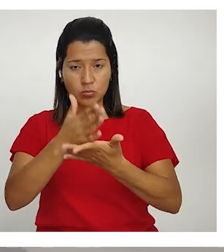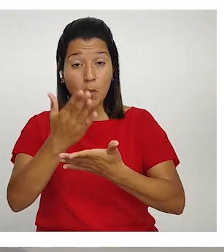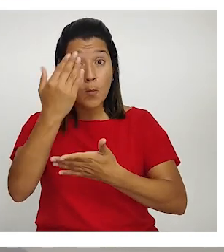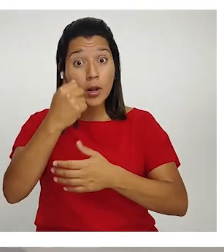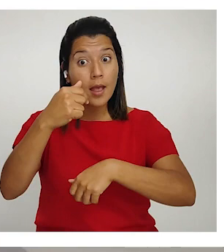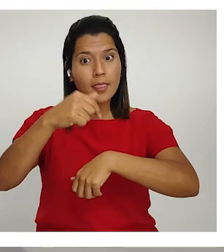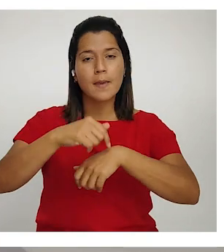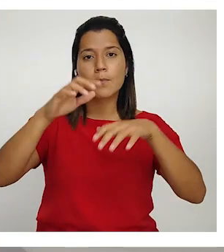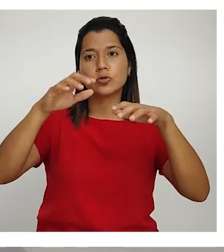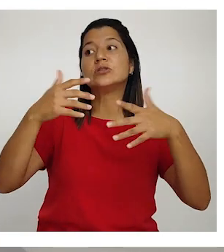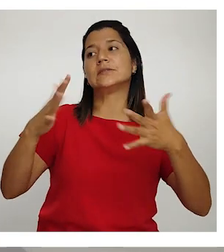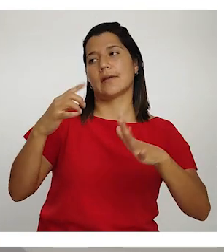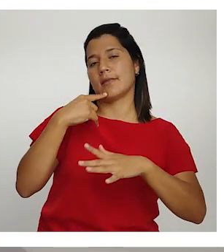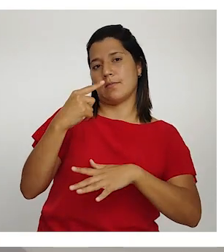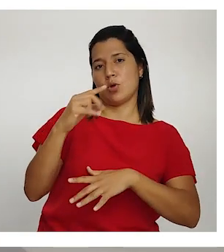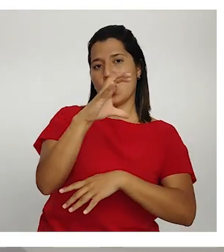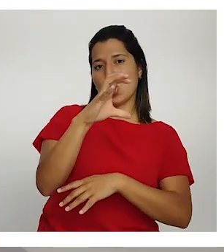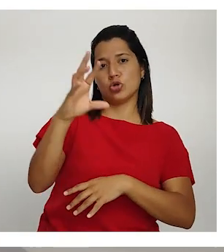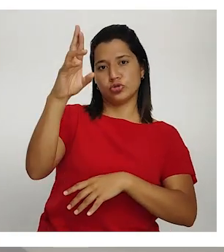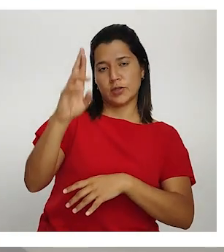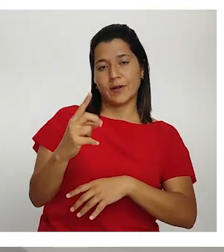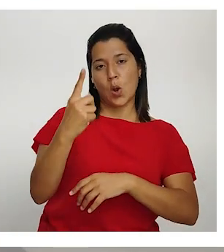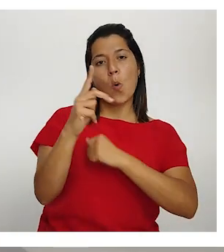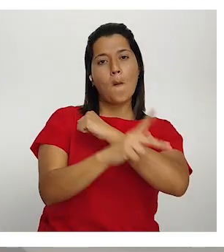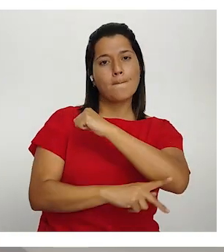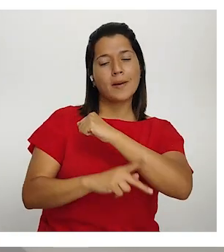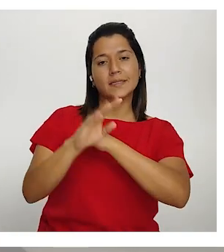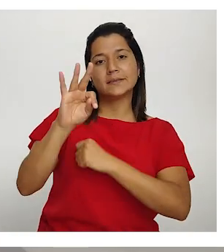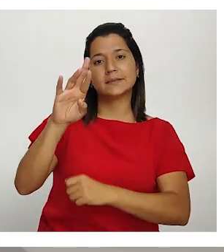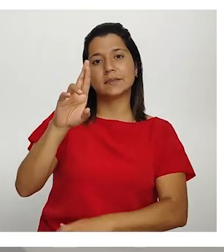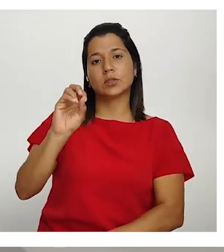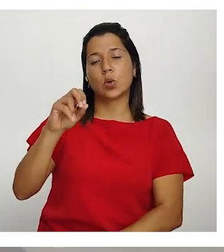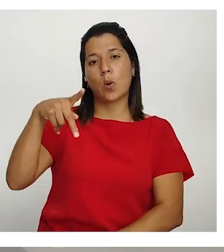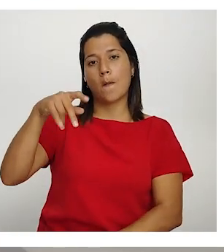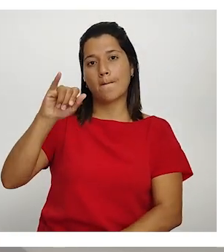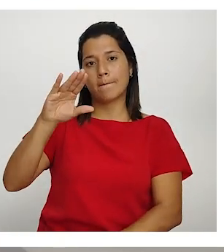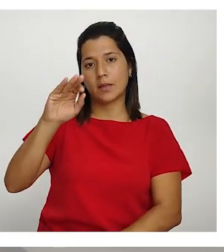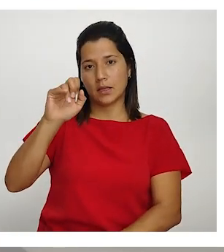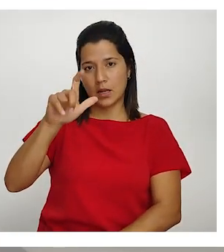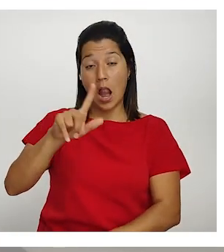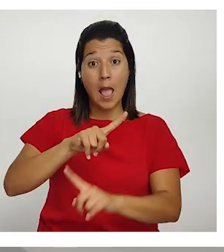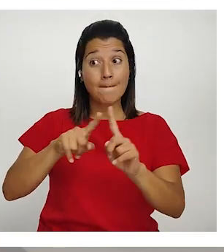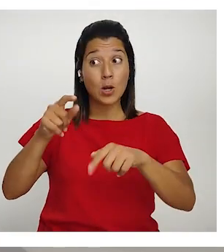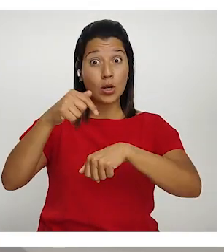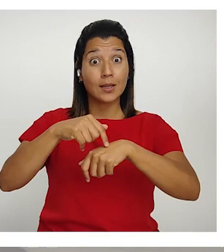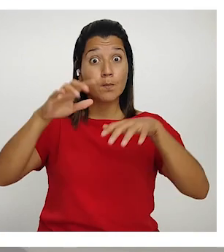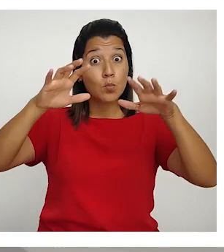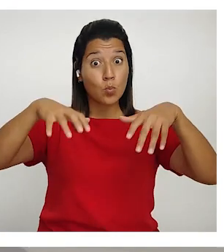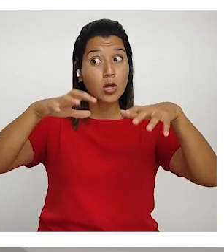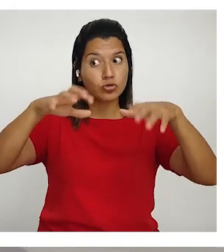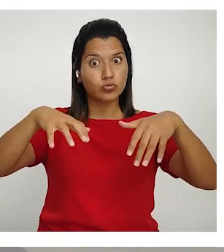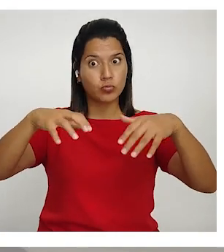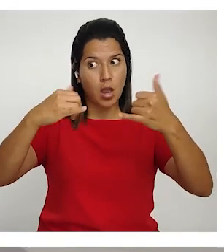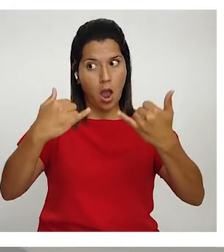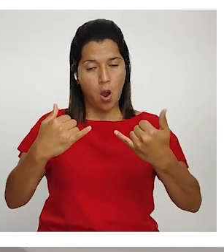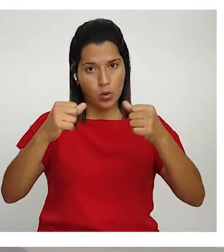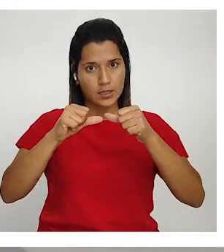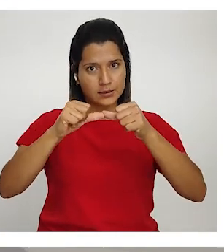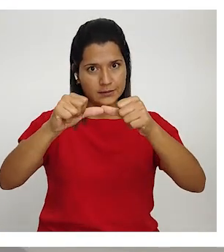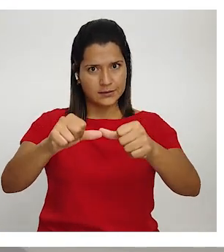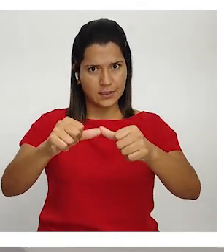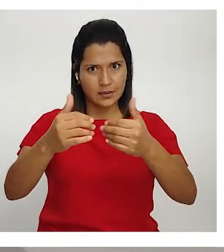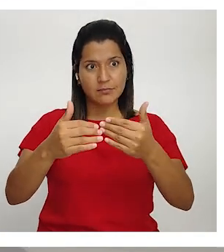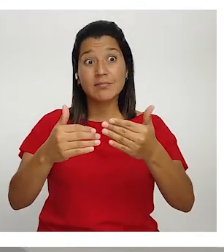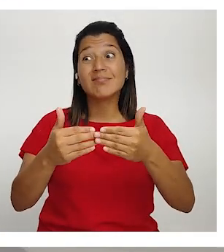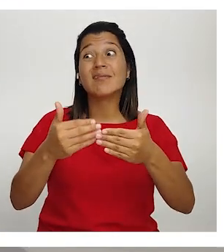ya lo decíamos, Costa Rica es un país tropical, pero la época lluviosa continúa, vienen meses fuertes que incluso a veces se complican un poquito a nivel